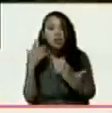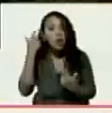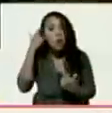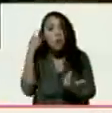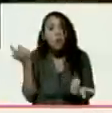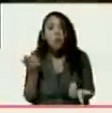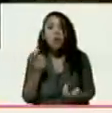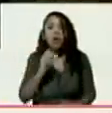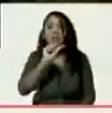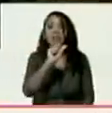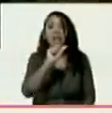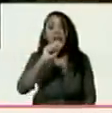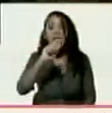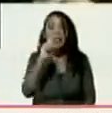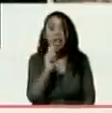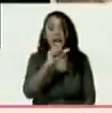tres,